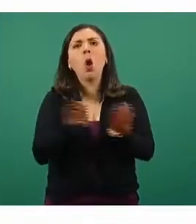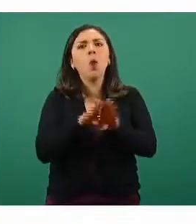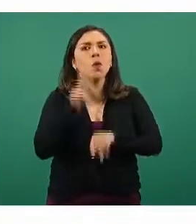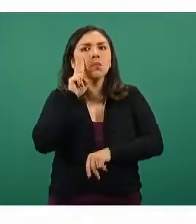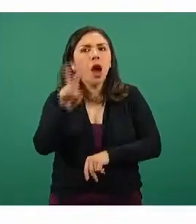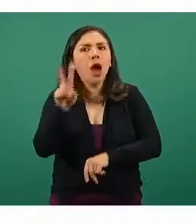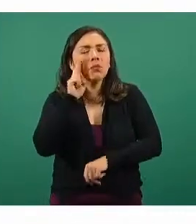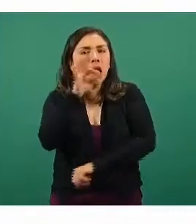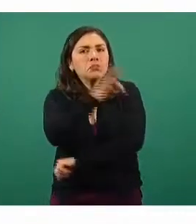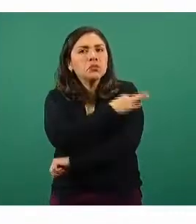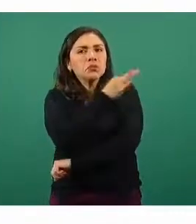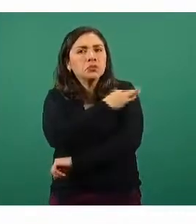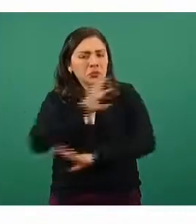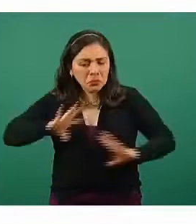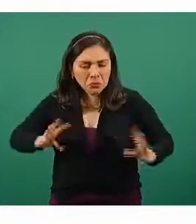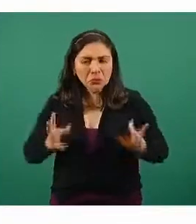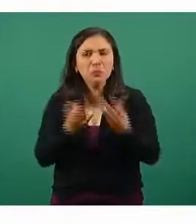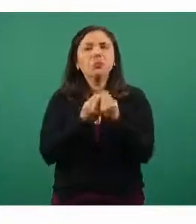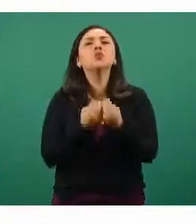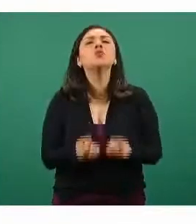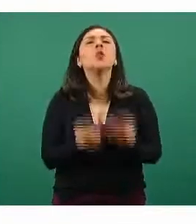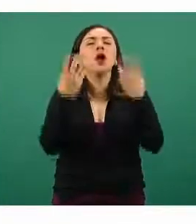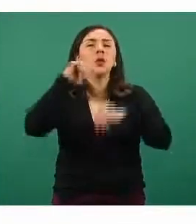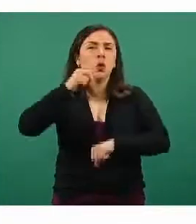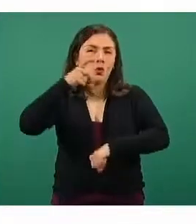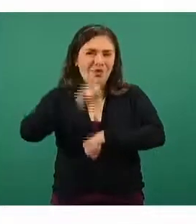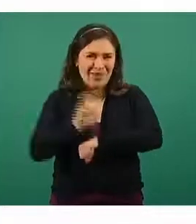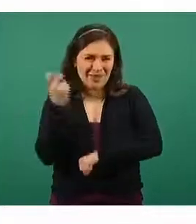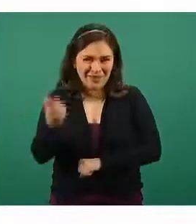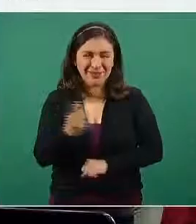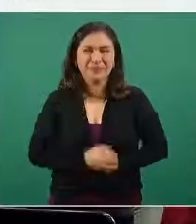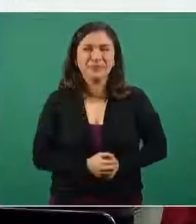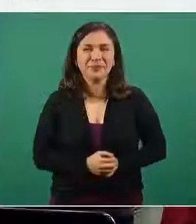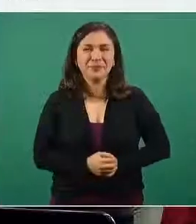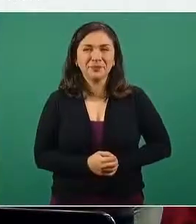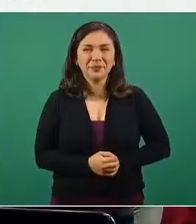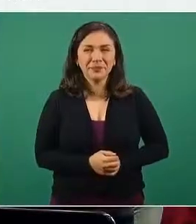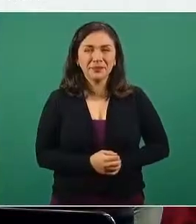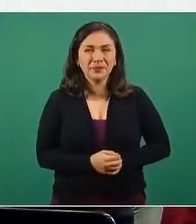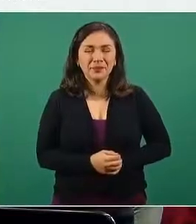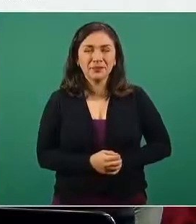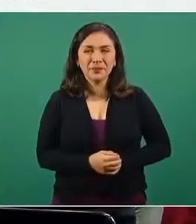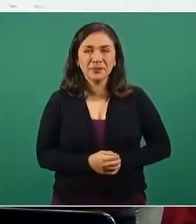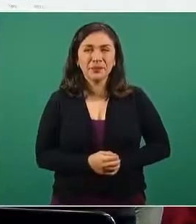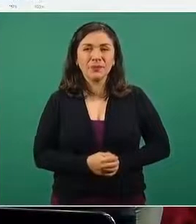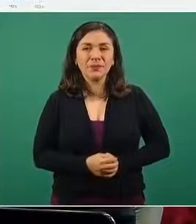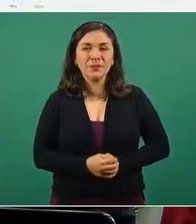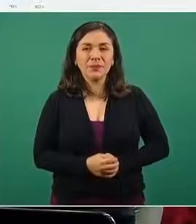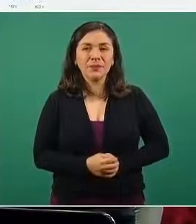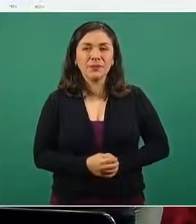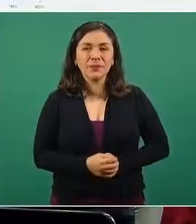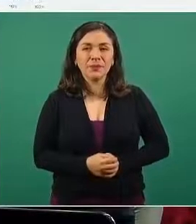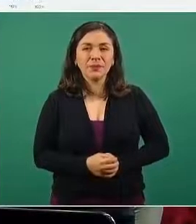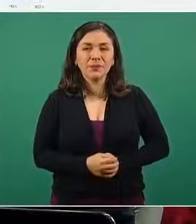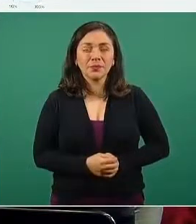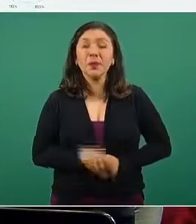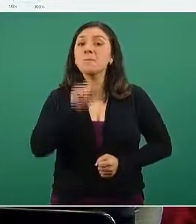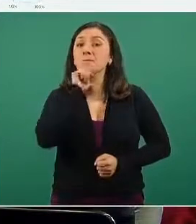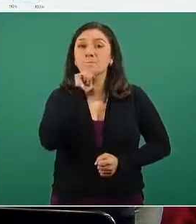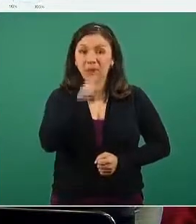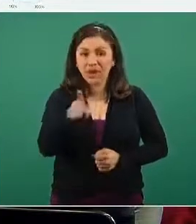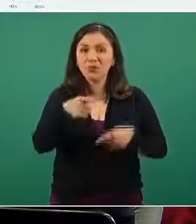incremento acumulado para cada uno de estos días. Si vemos la siguiente diapositiva, tenemos distribuidas estas